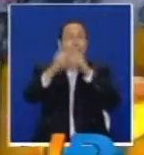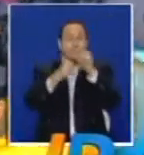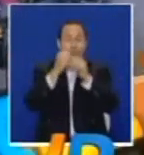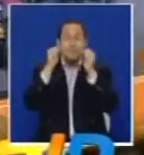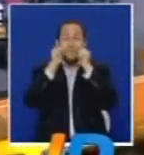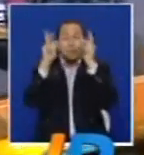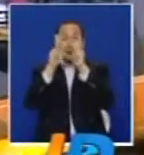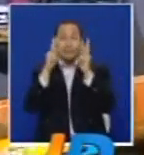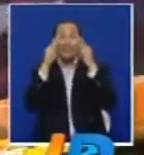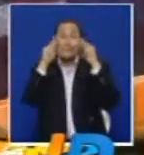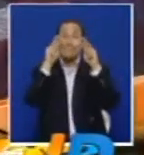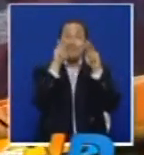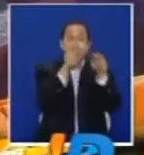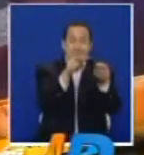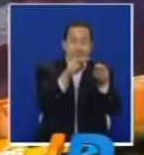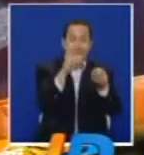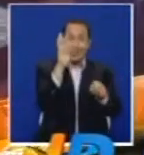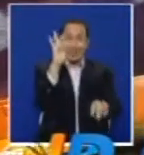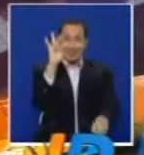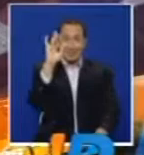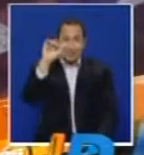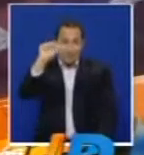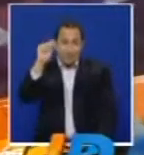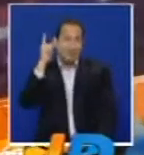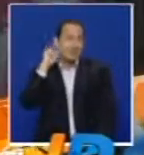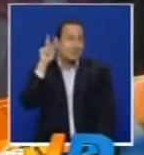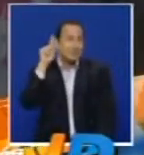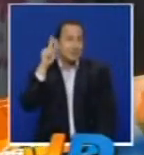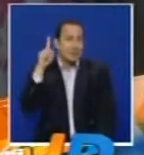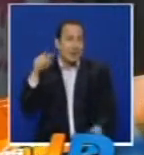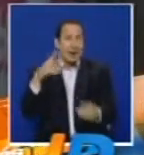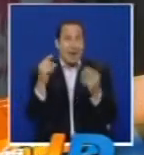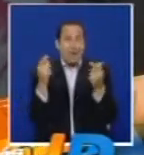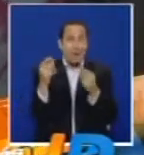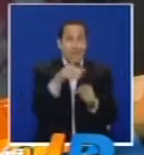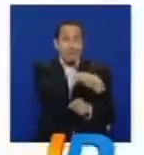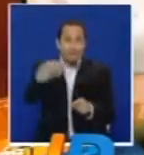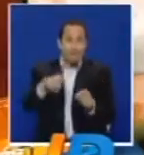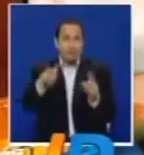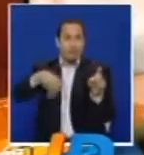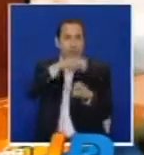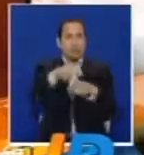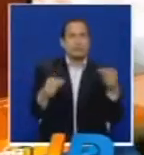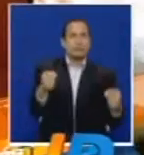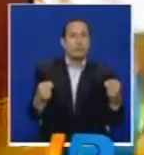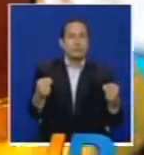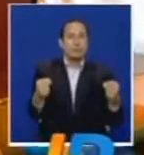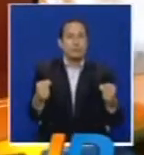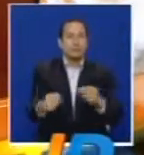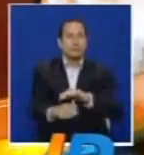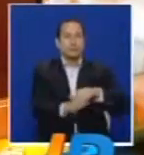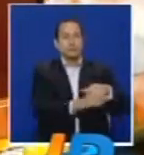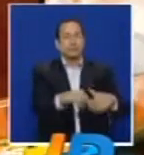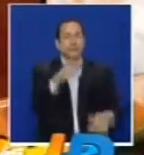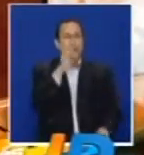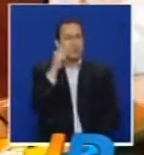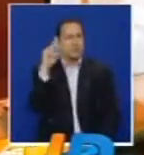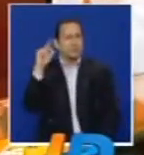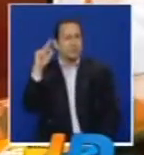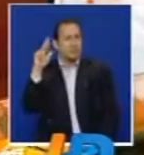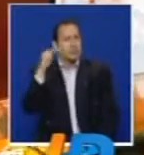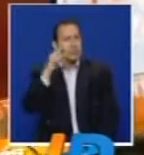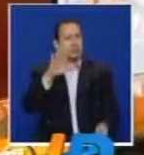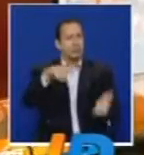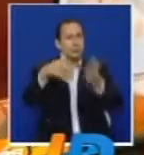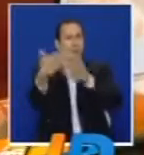que tras el percance, la esposa del supuesto implicado lo reemplazó al volante. Confusa muerte de misionero extranjero en